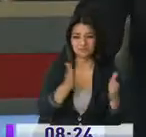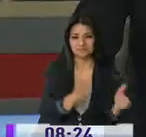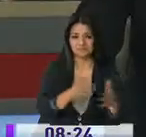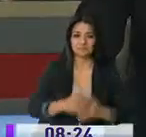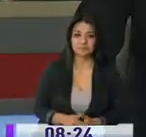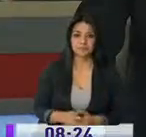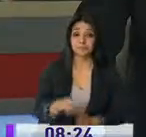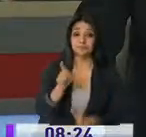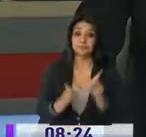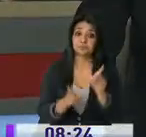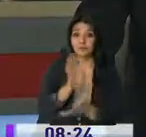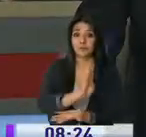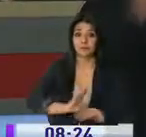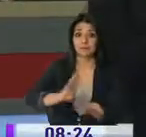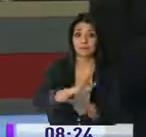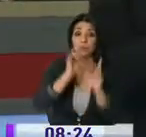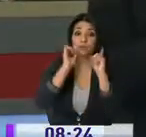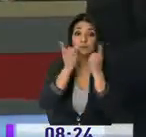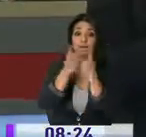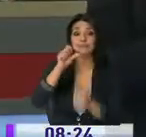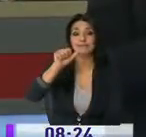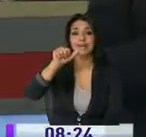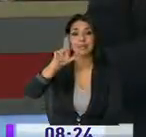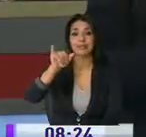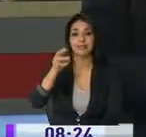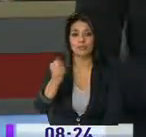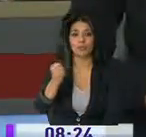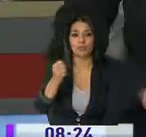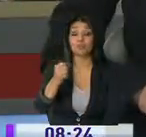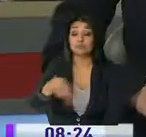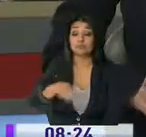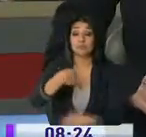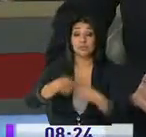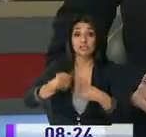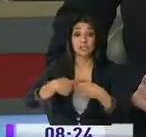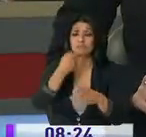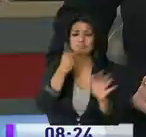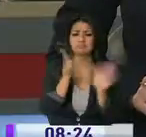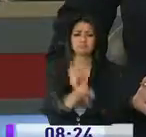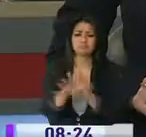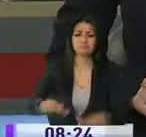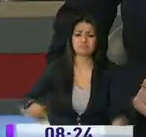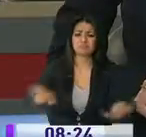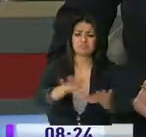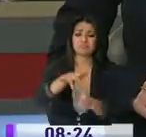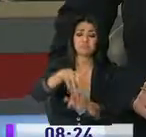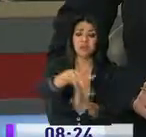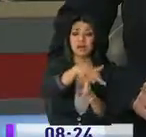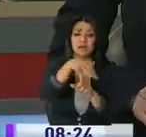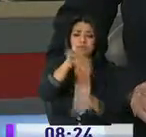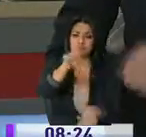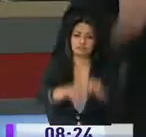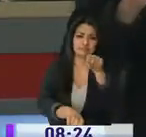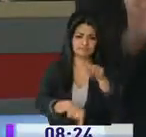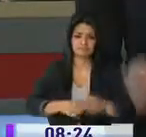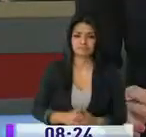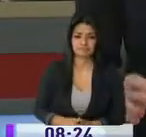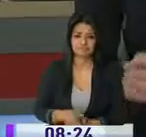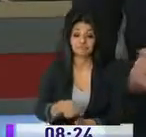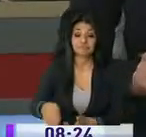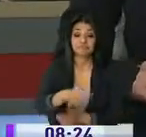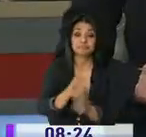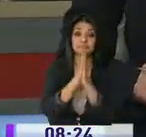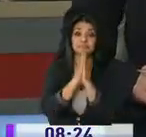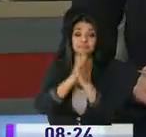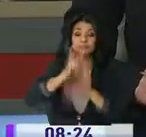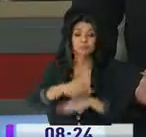sabemos que los moradores del barrio san salvador- al centro occidente de la capital denuncian las malas condiciones en las que se encuentra el parque infantil del sector ellos solicitan